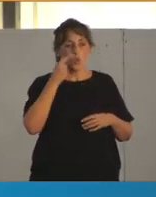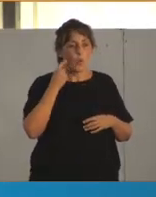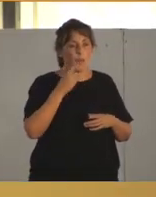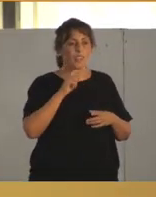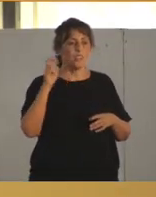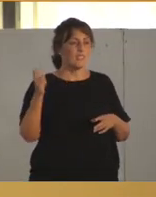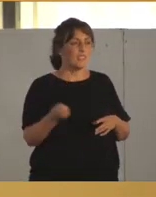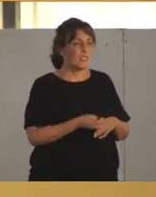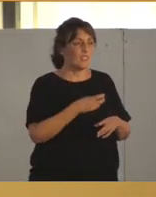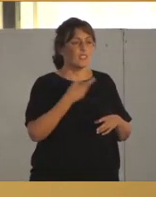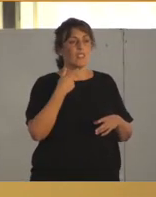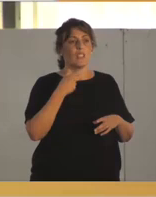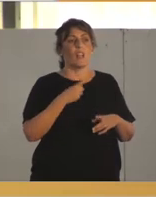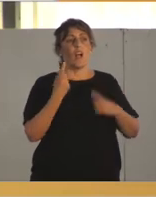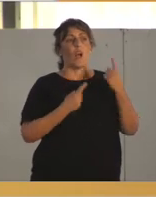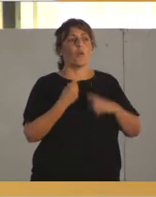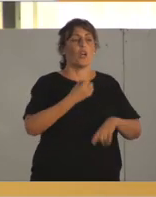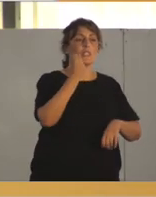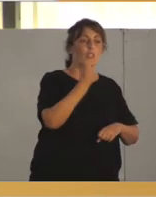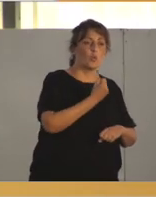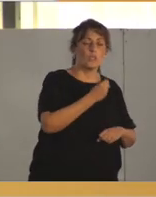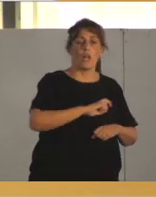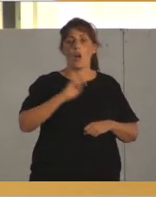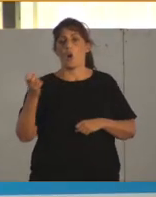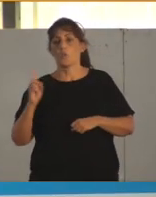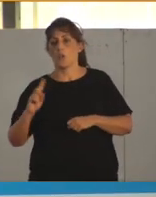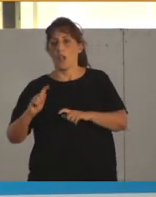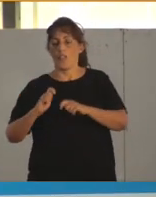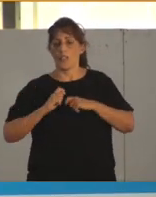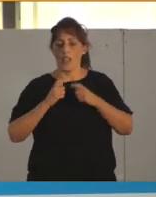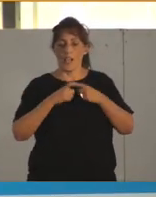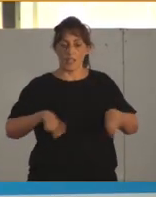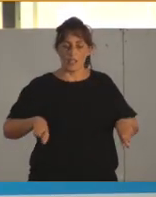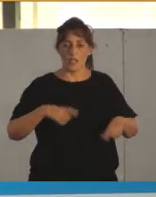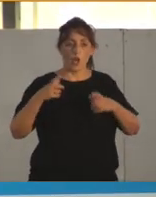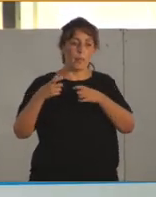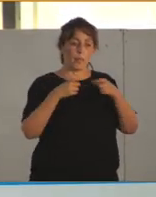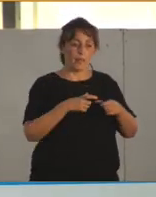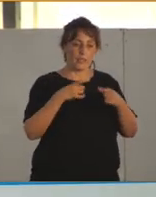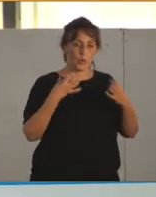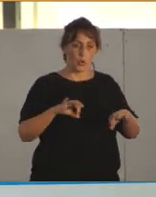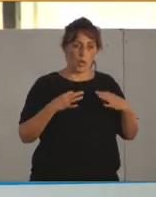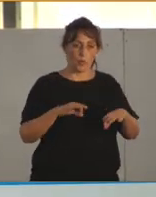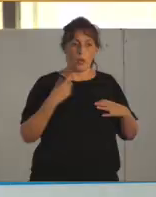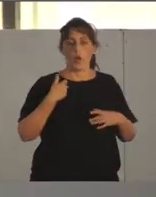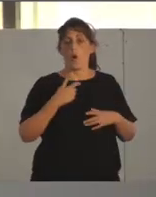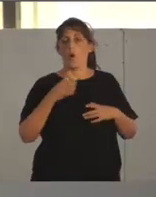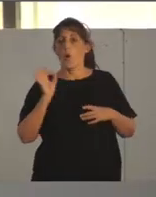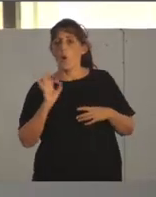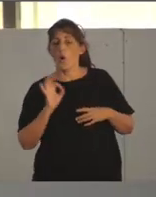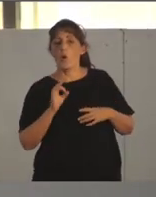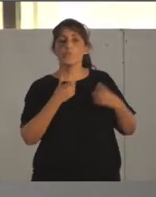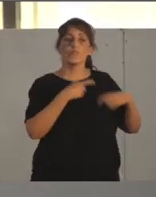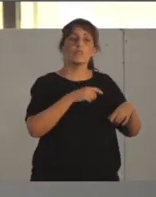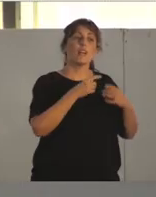y la parte de alimento que no hay que texturizar. Y nos dará la receta, tanto del plato normal como del plato texturizado, pues